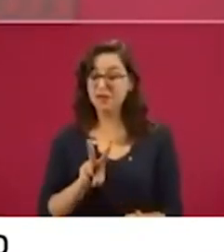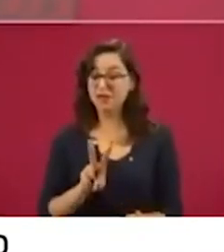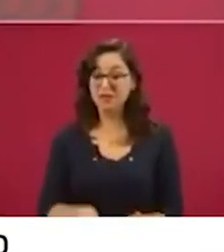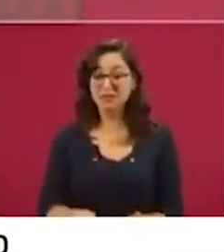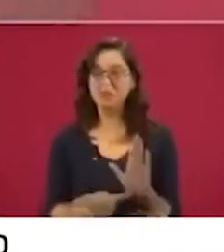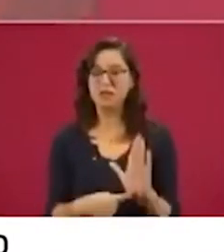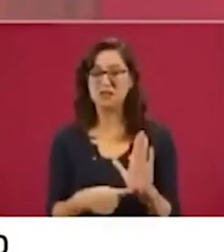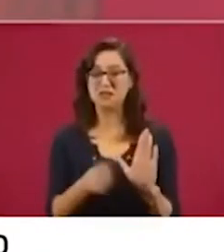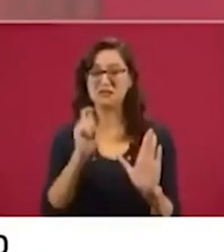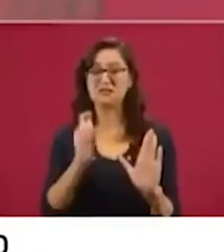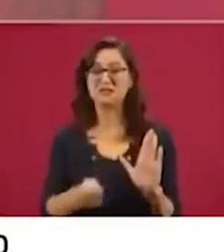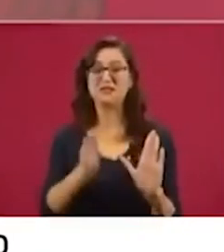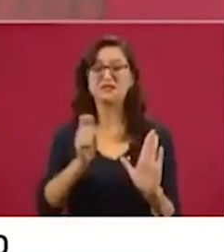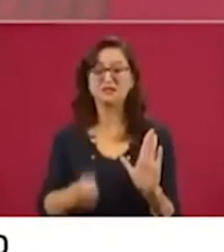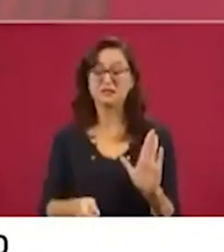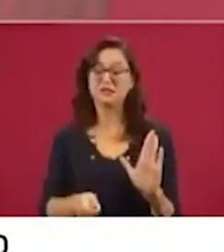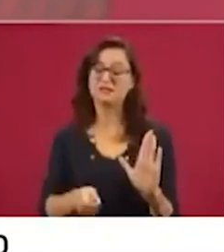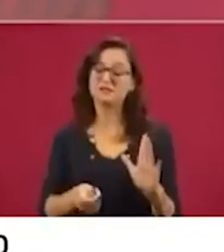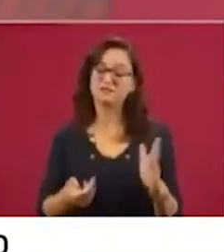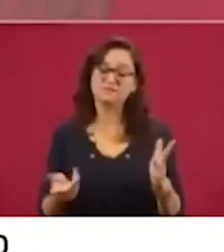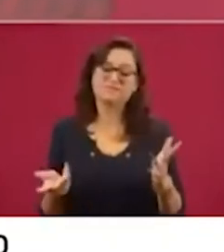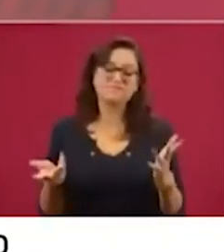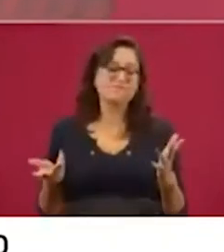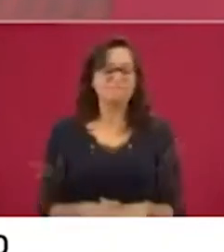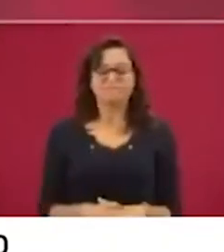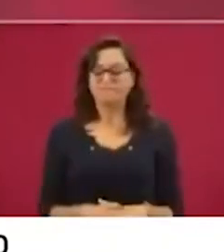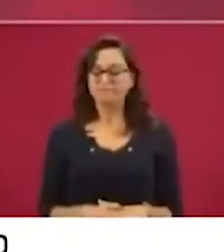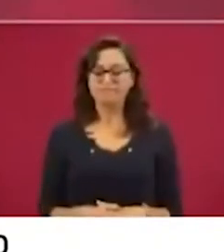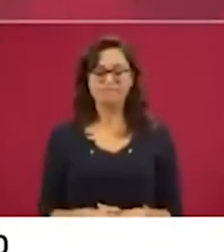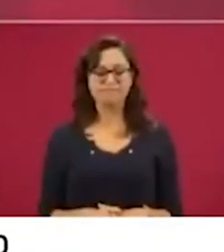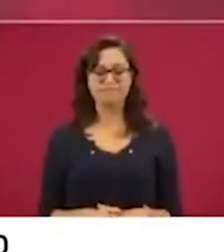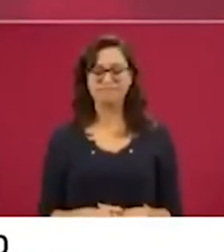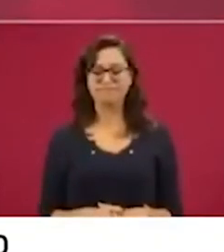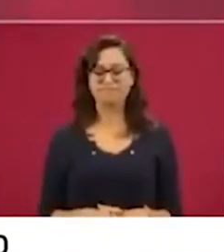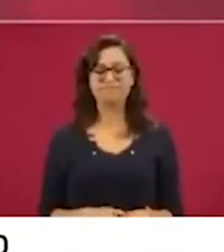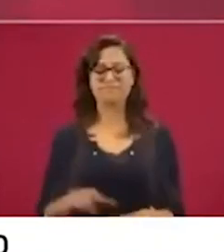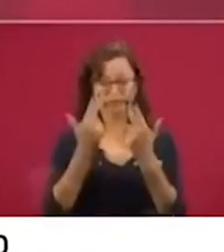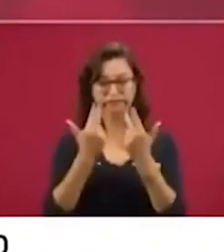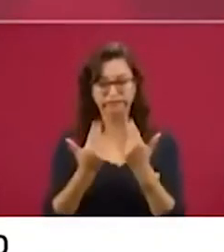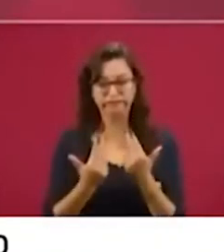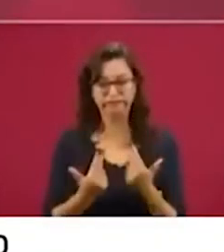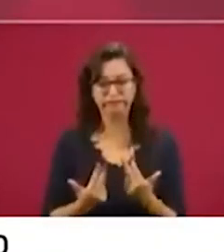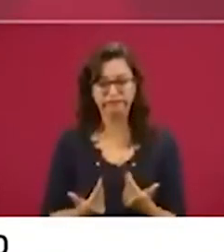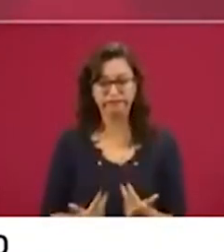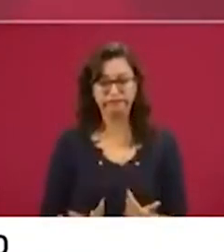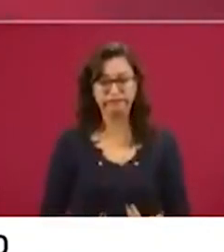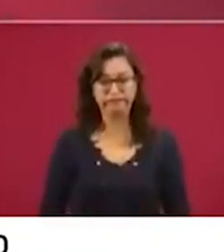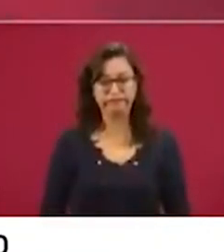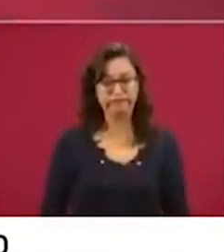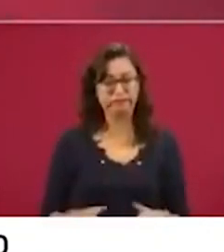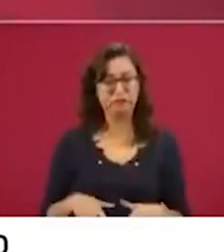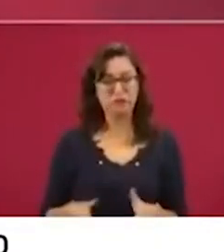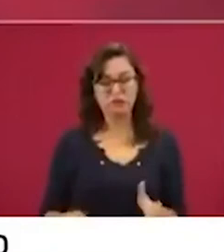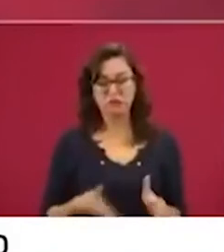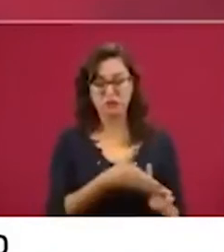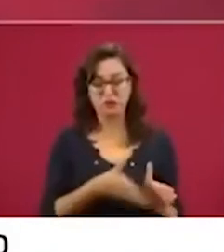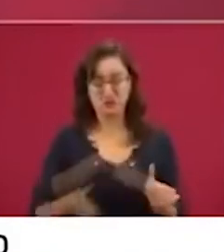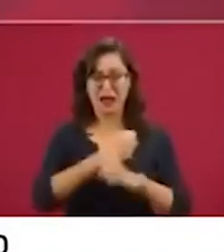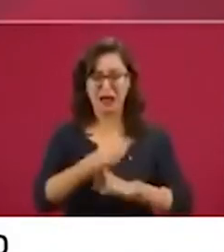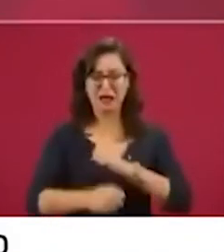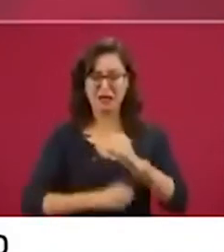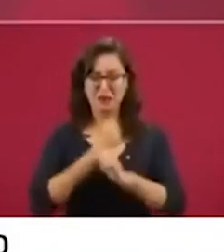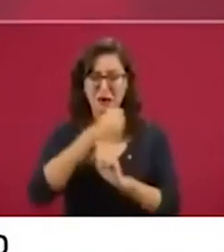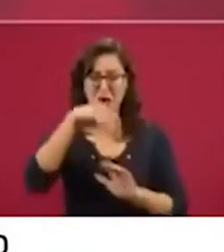inequívoca de la descomposición del régimen durante el período neoliberal